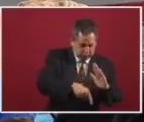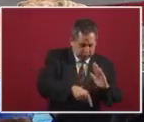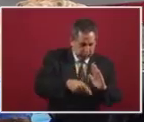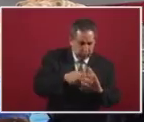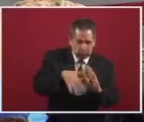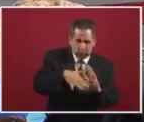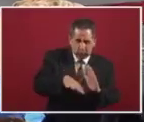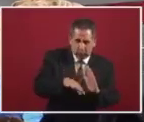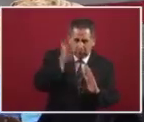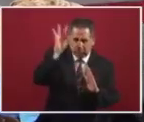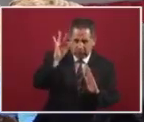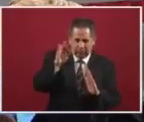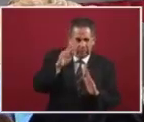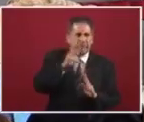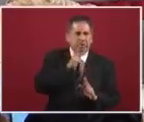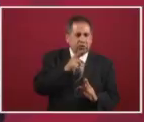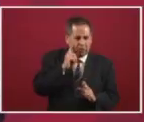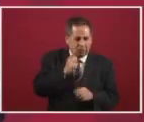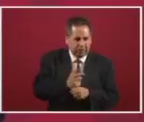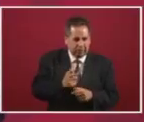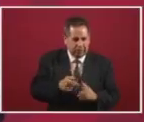en aguas profundas.